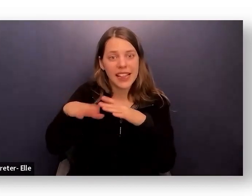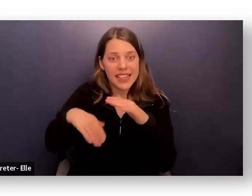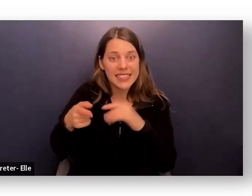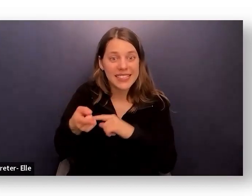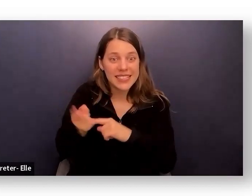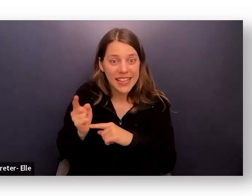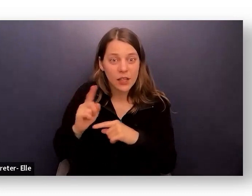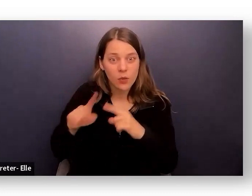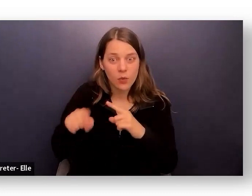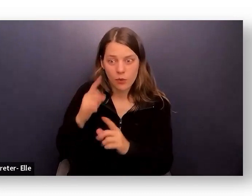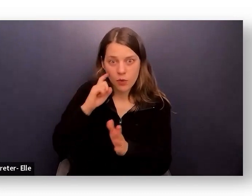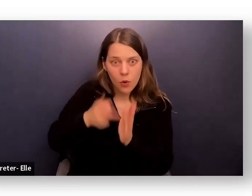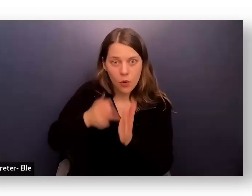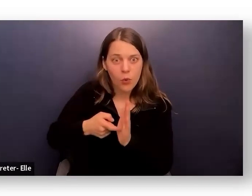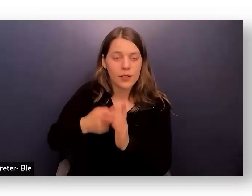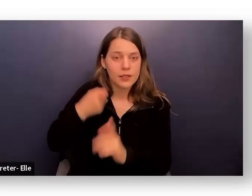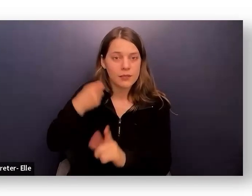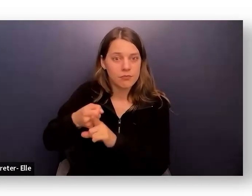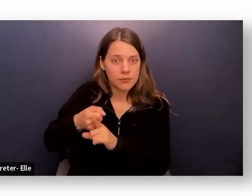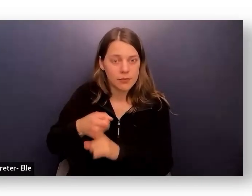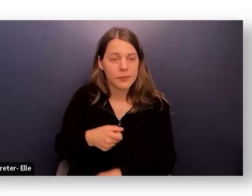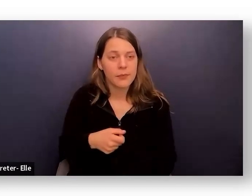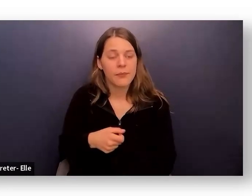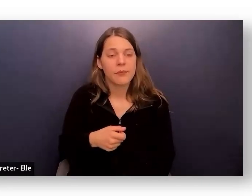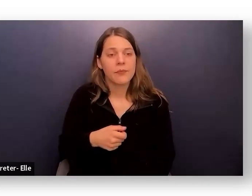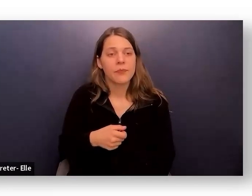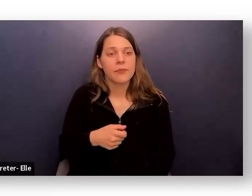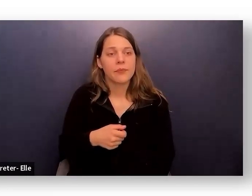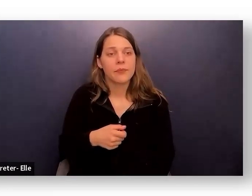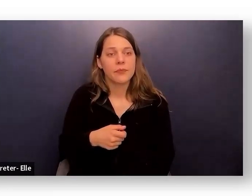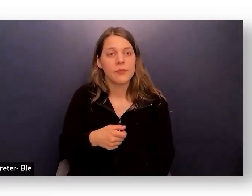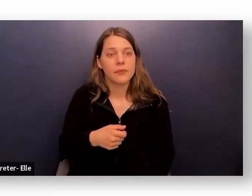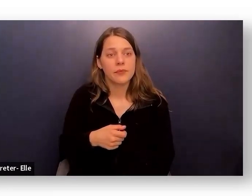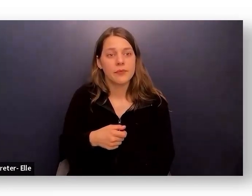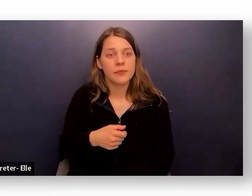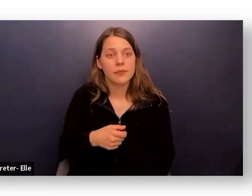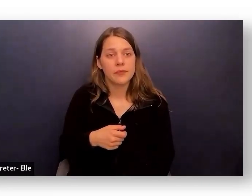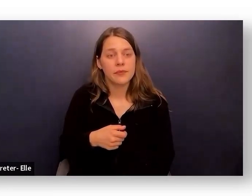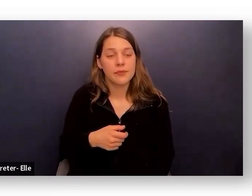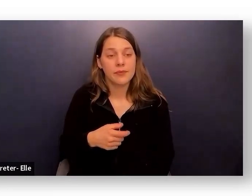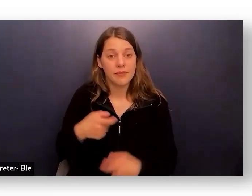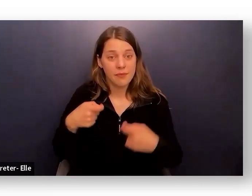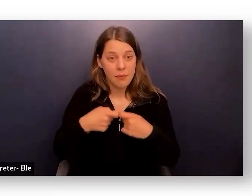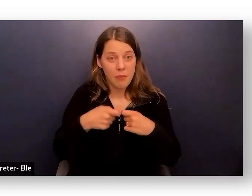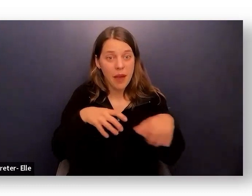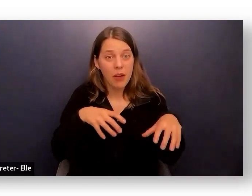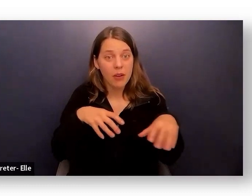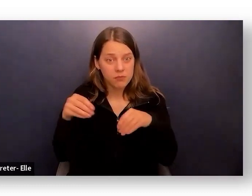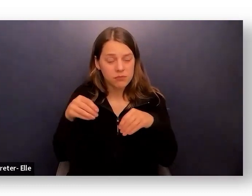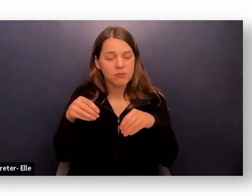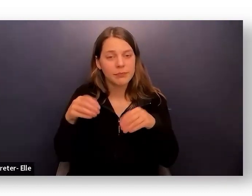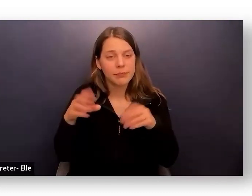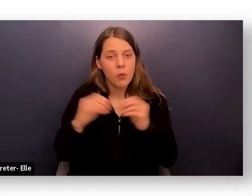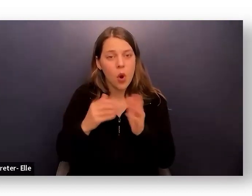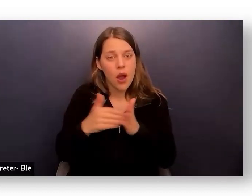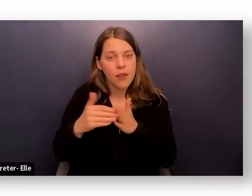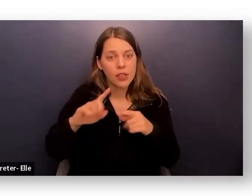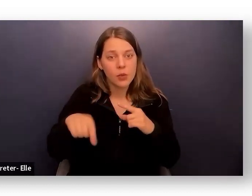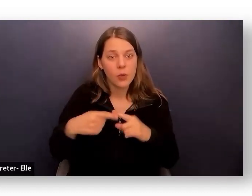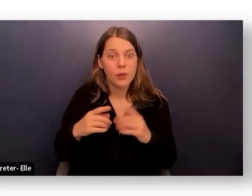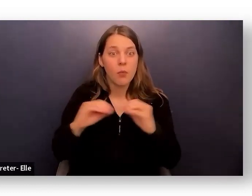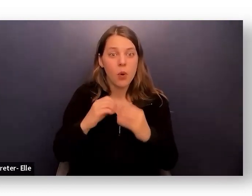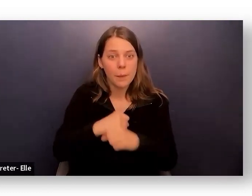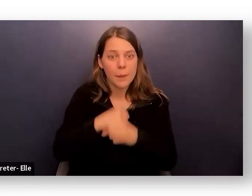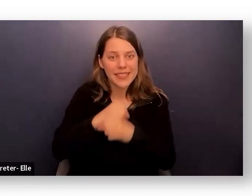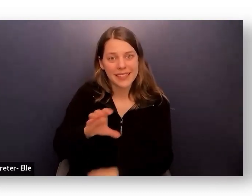lugar, nuestras líneas se desactivan en ese segundo. Cuando se detecta una interferencia, es más